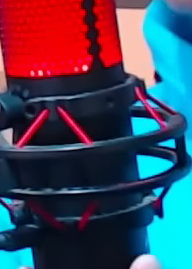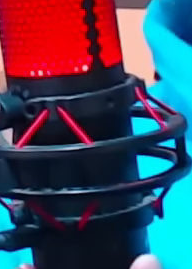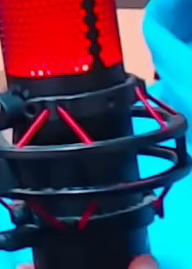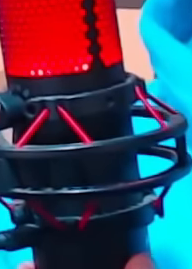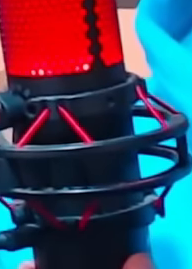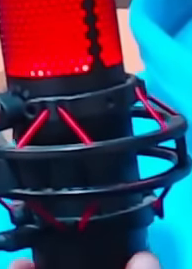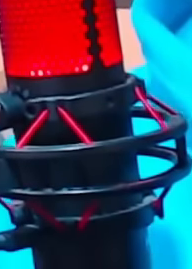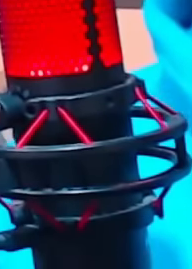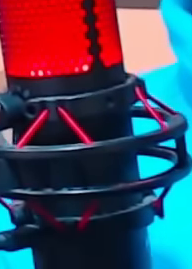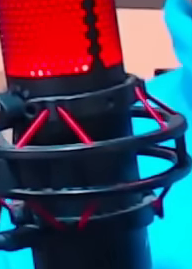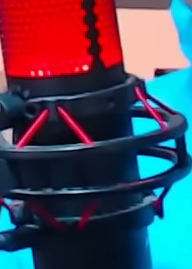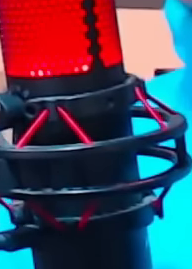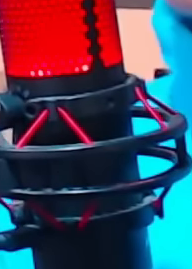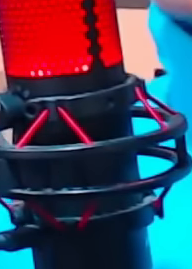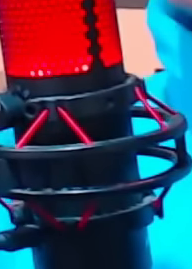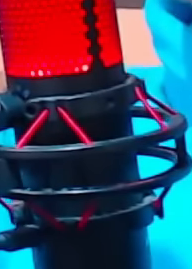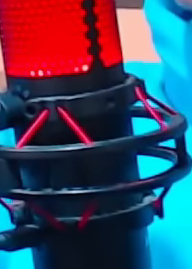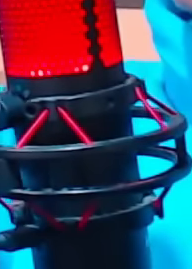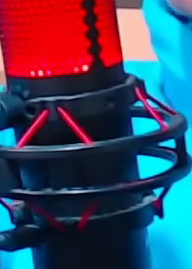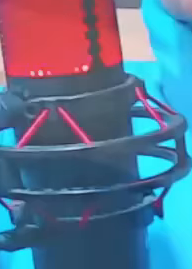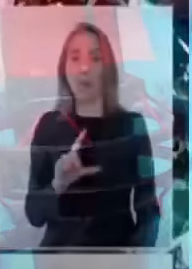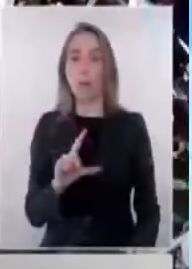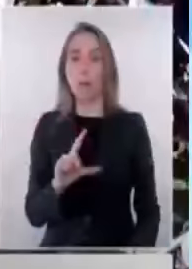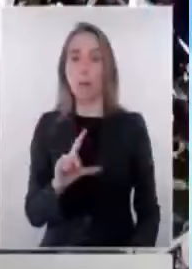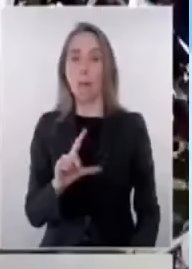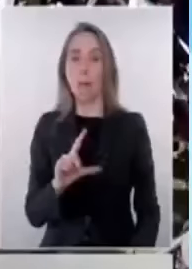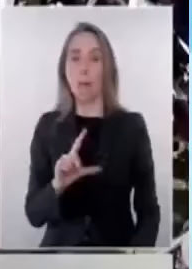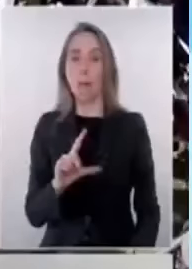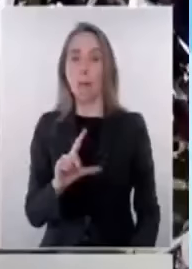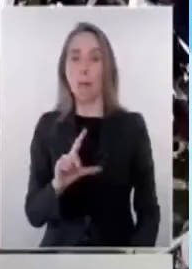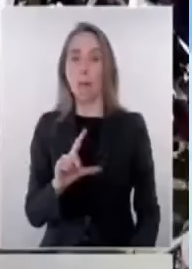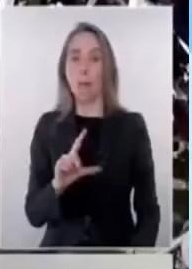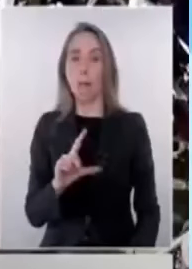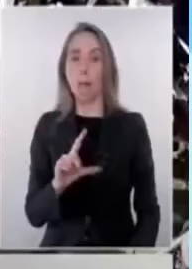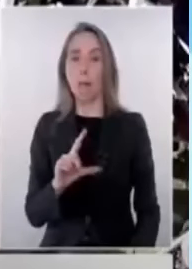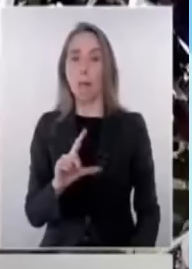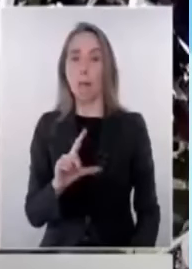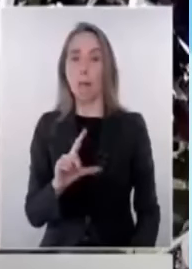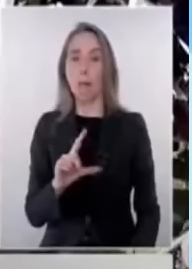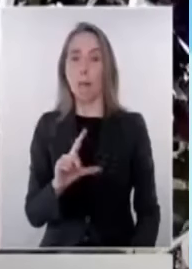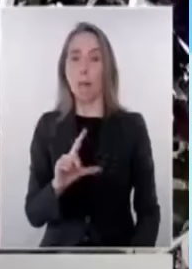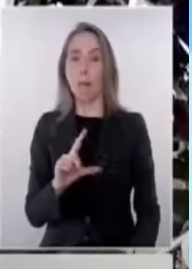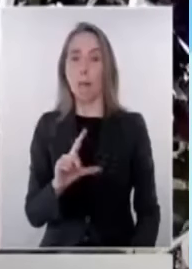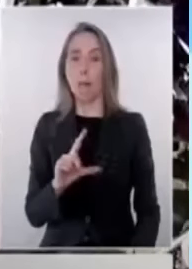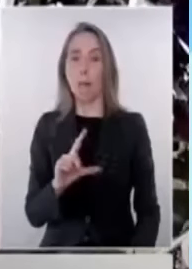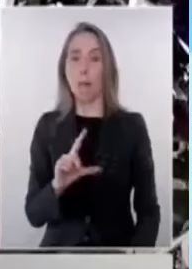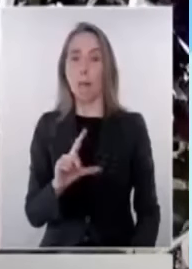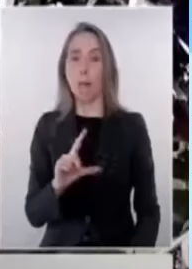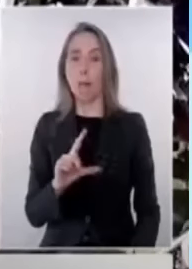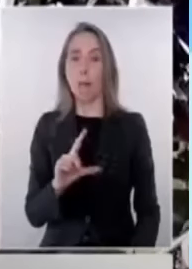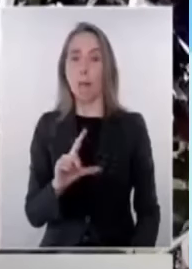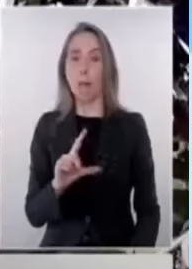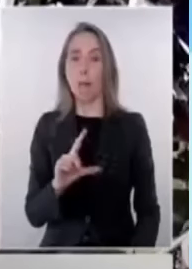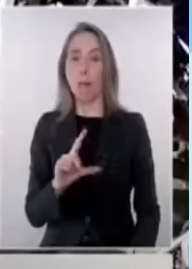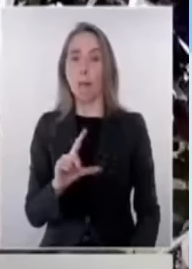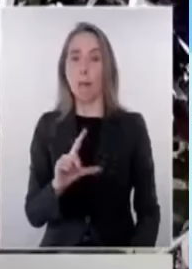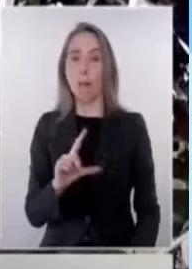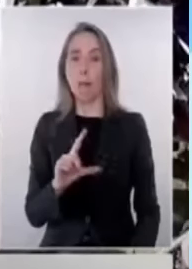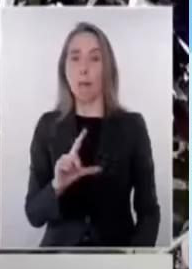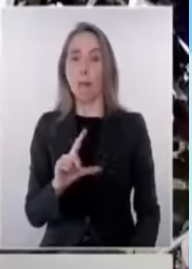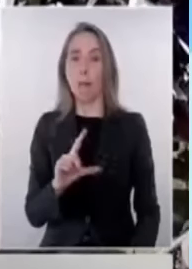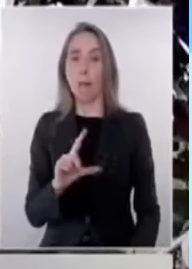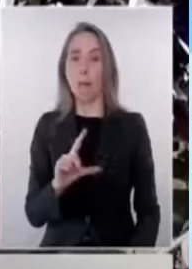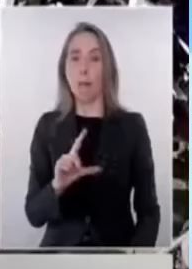también me pasaron por Instagram. Pero bueno, yo tengo acá preparado ahí, ya lo agarré, lo vamos a empezar a ver desde